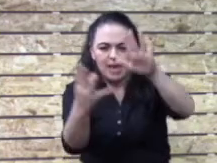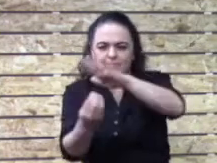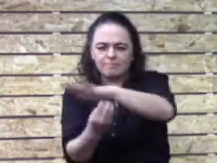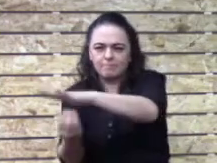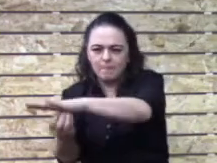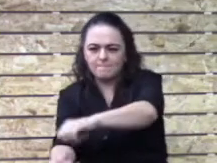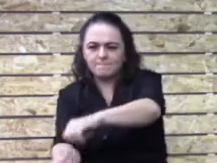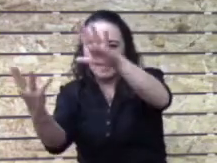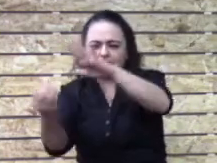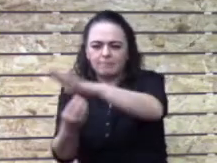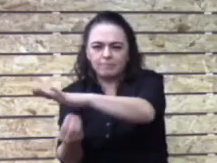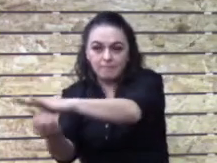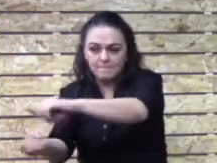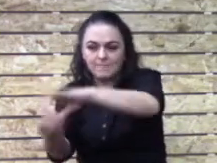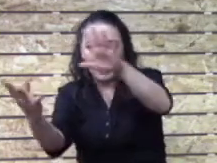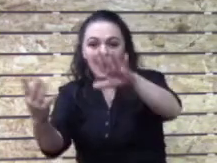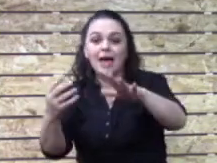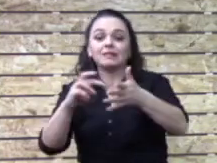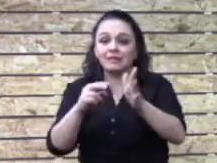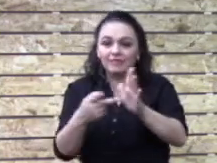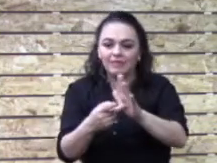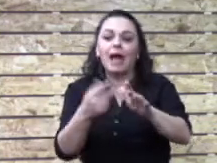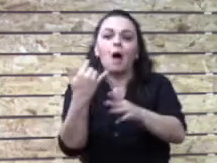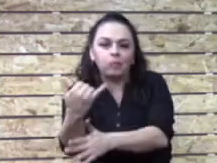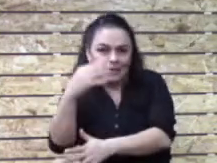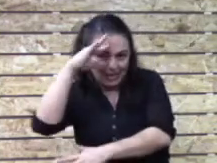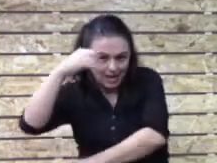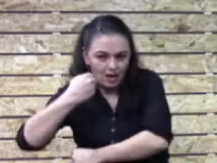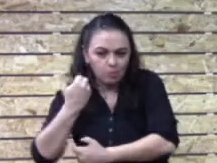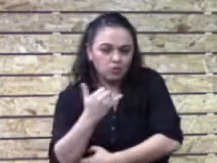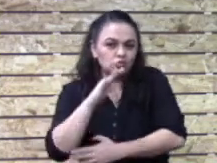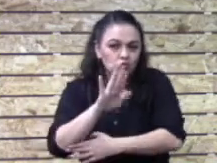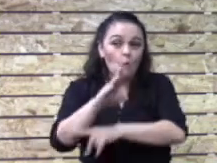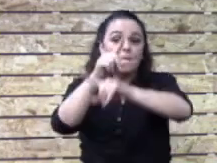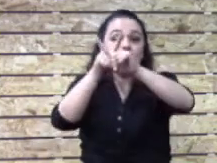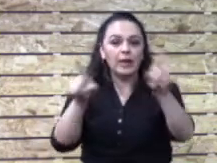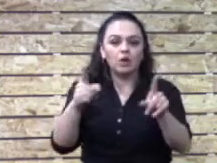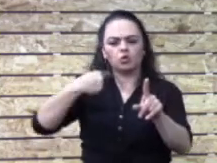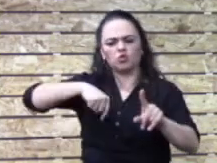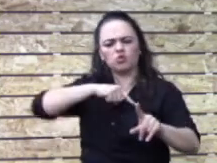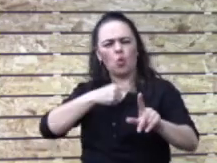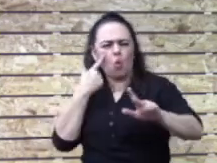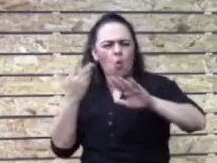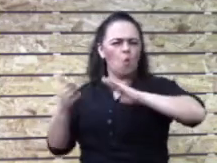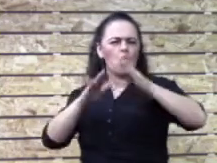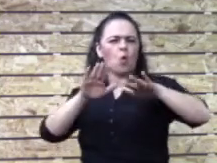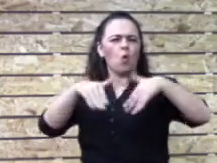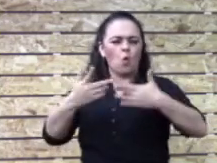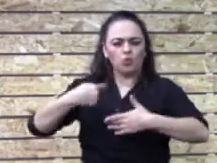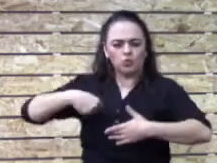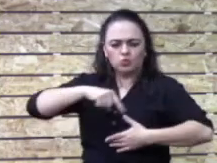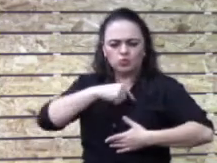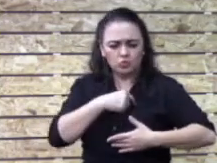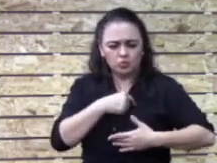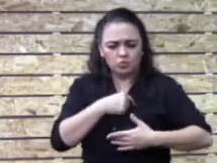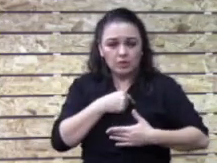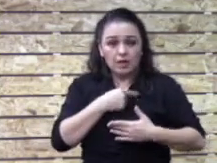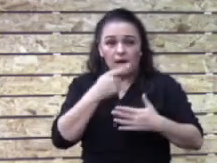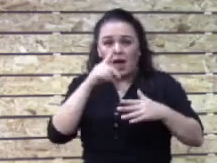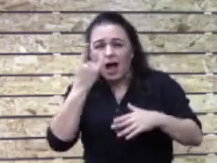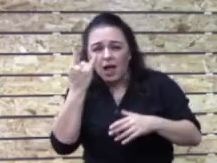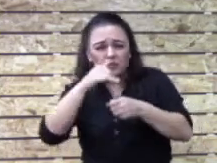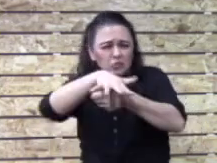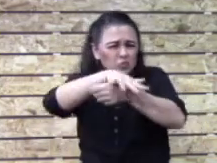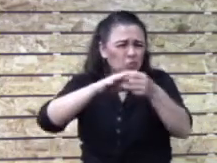Señor. Torre fuerte es el nombre del Señor. A Él correrán los